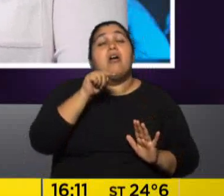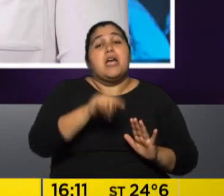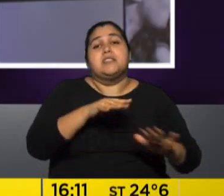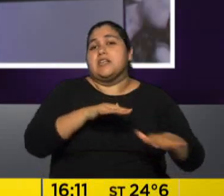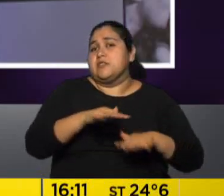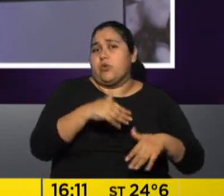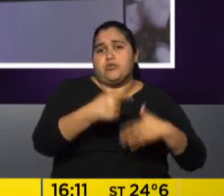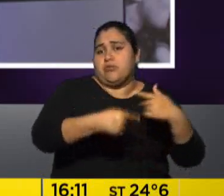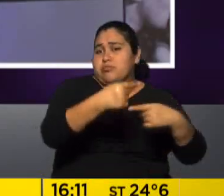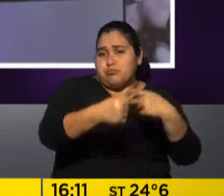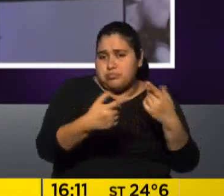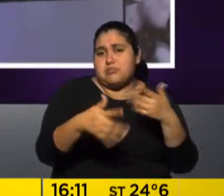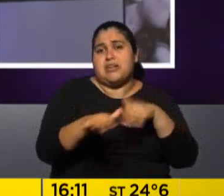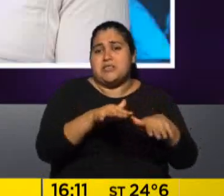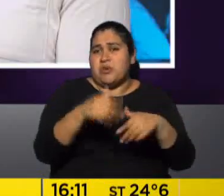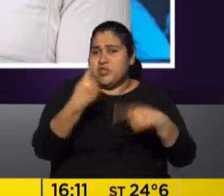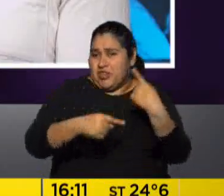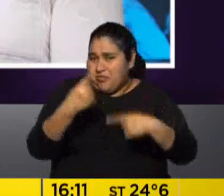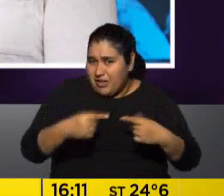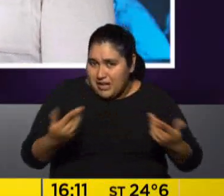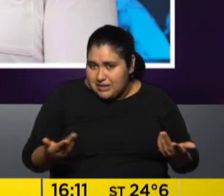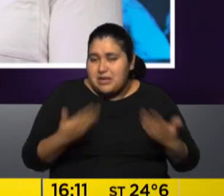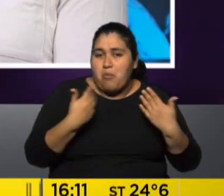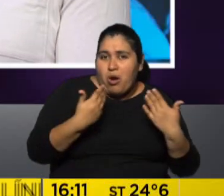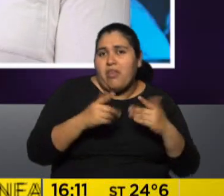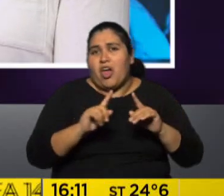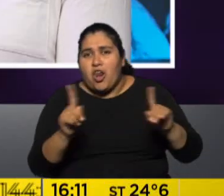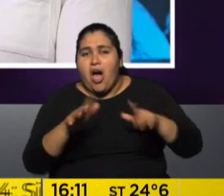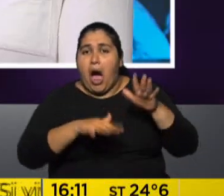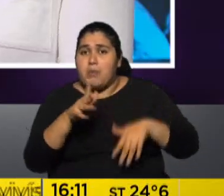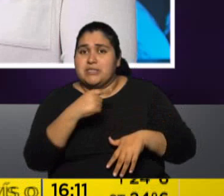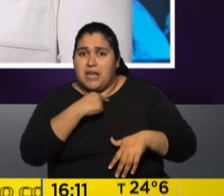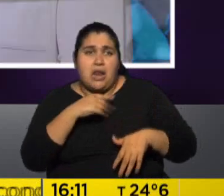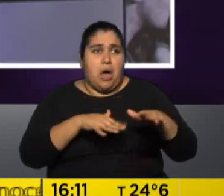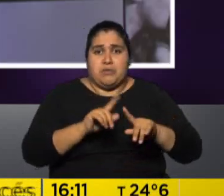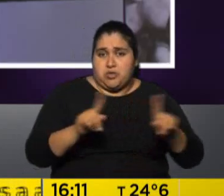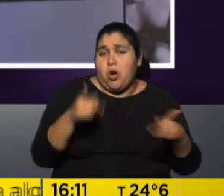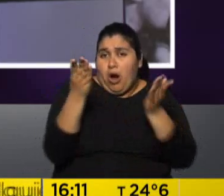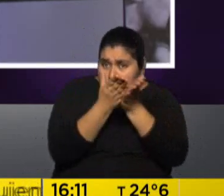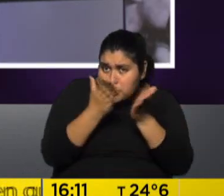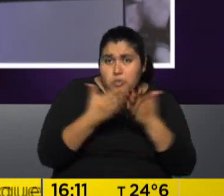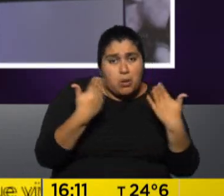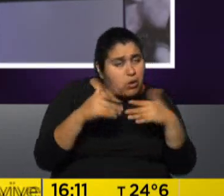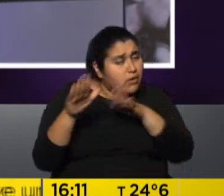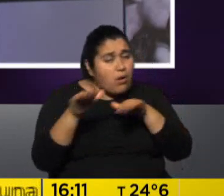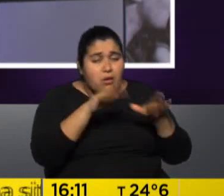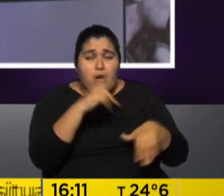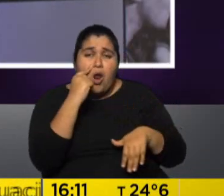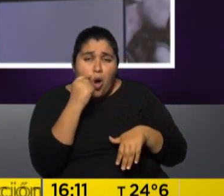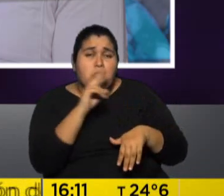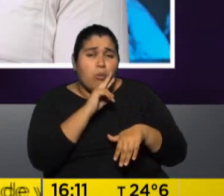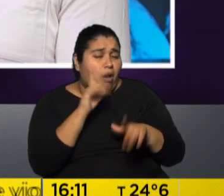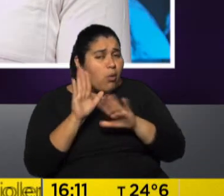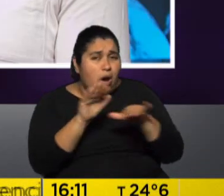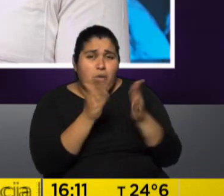es noticia, digamos, que lo haga, y es noticia que lo hizo bien también, ¿no? Claro, claro. Sí, es que lo puede hacer, estudia, puede estudiar igual, claro, que un hombre y puede hacerlo